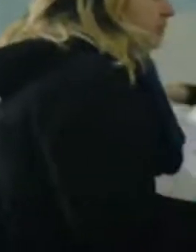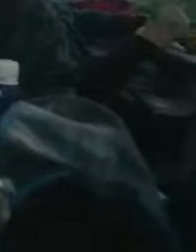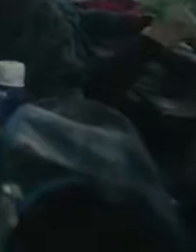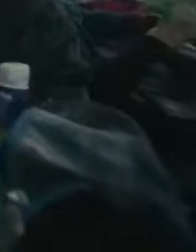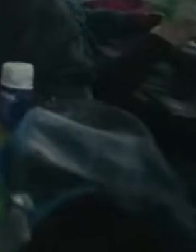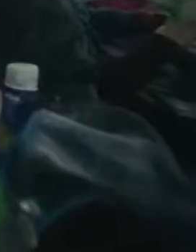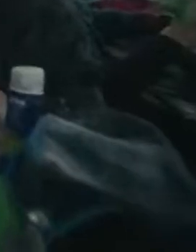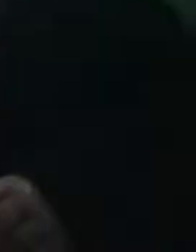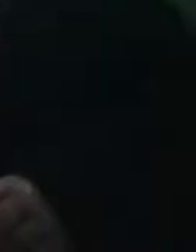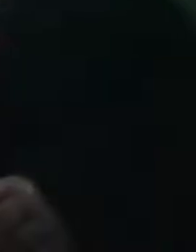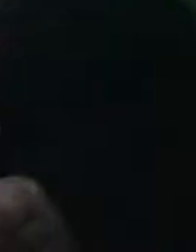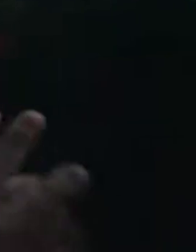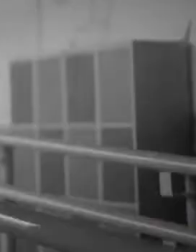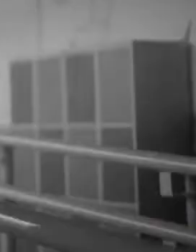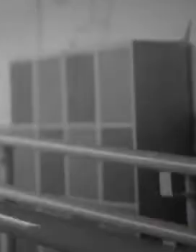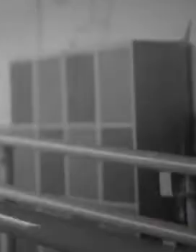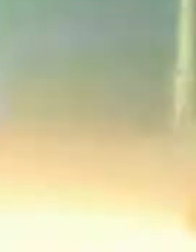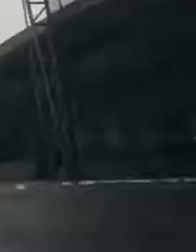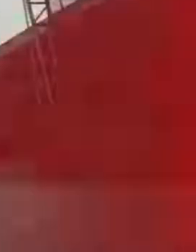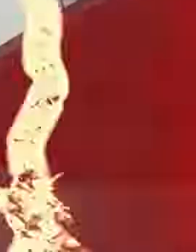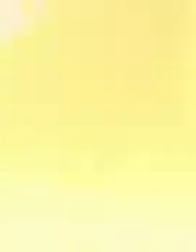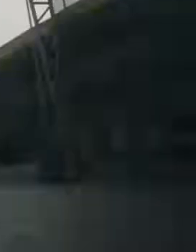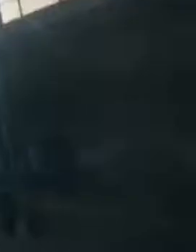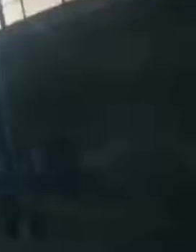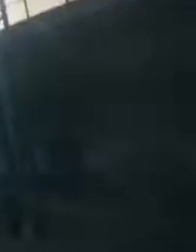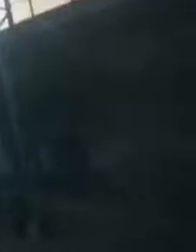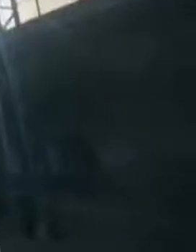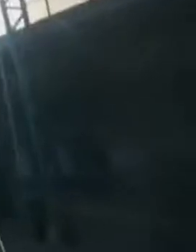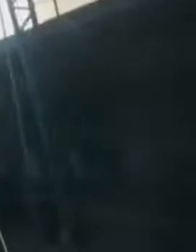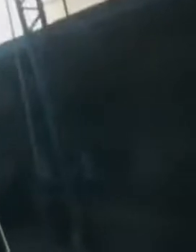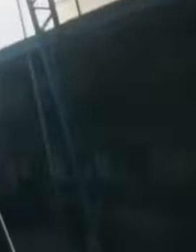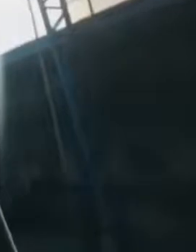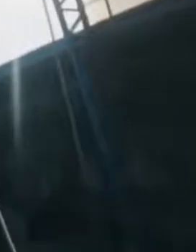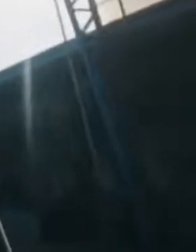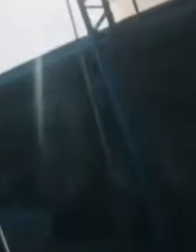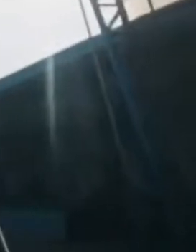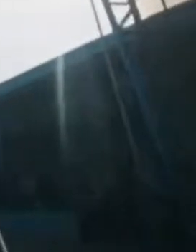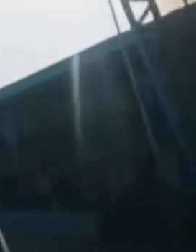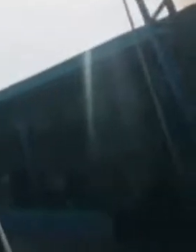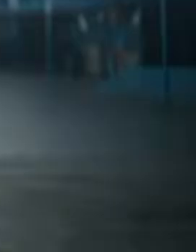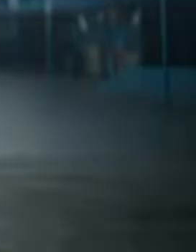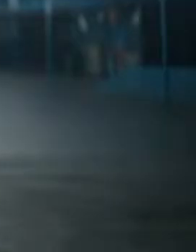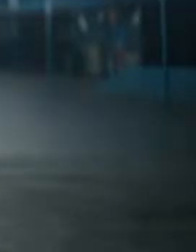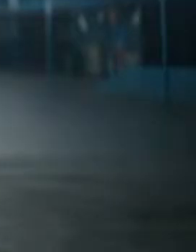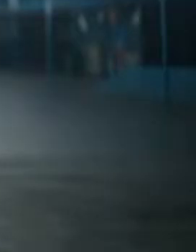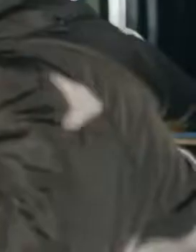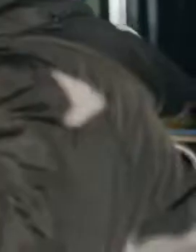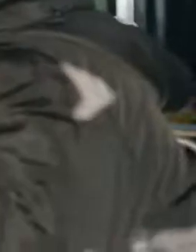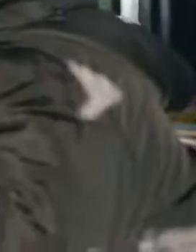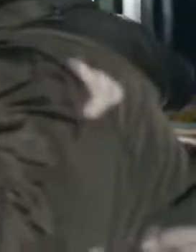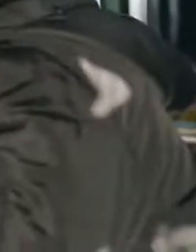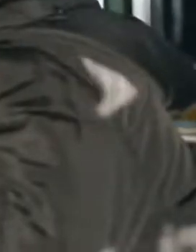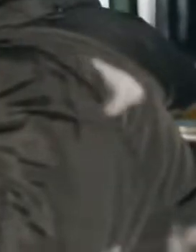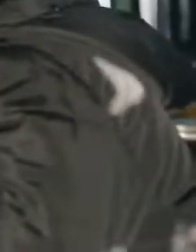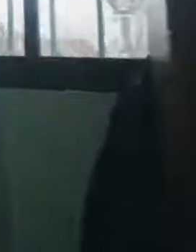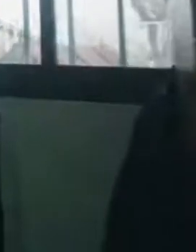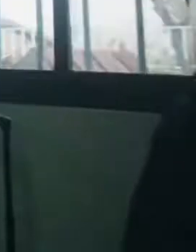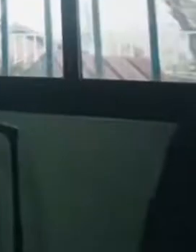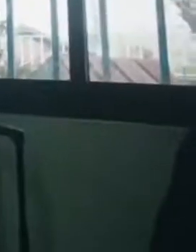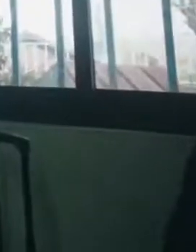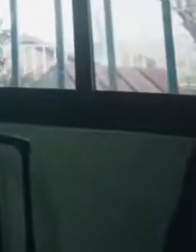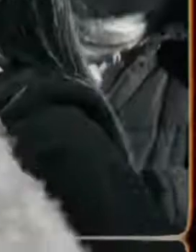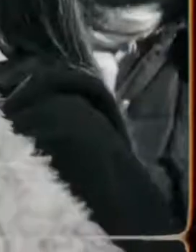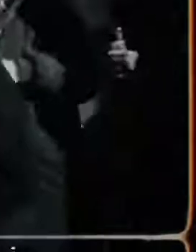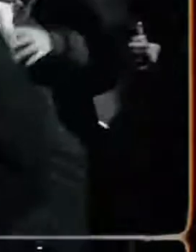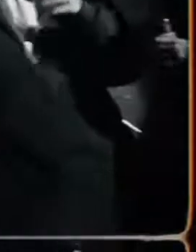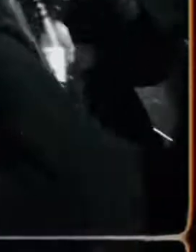creo que esa es la gran importancia en el Chile actual. Ser profesor es la base de todo. Es cariño, es